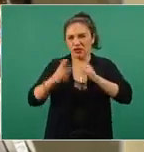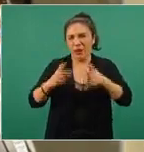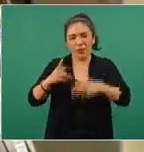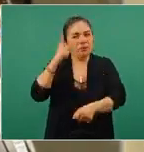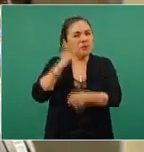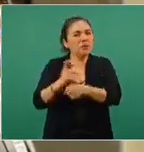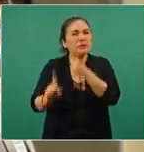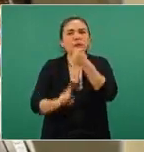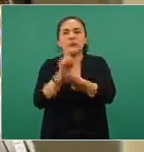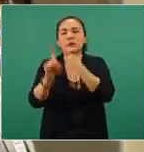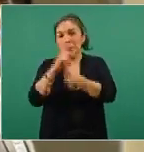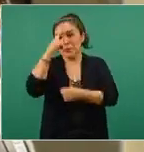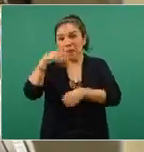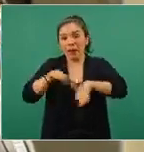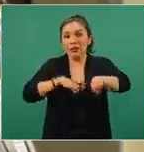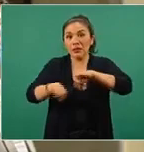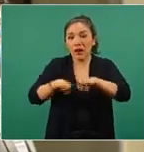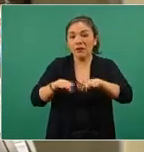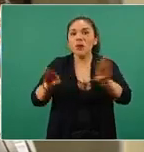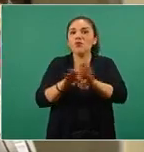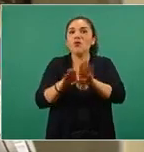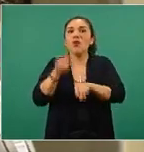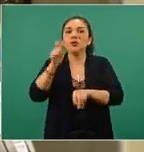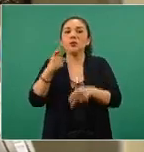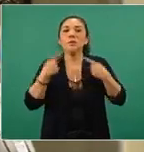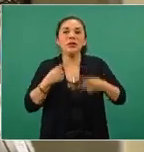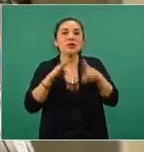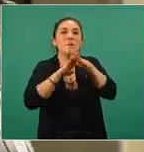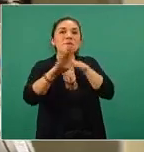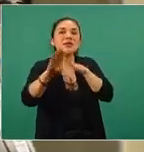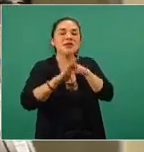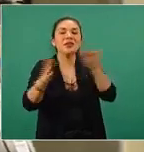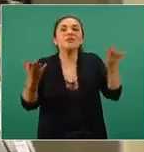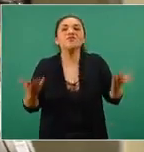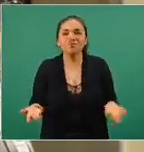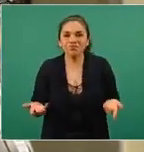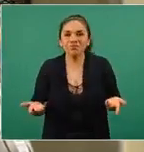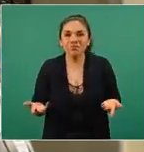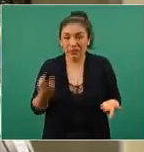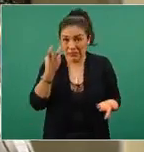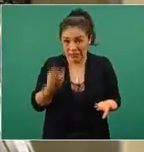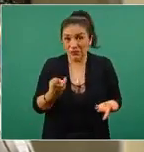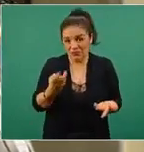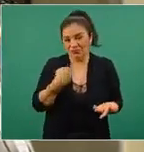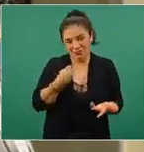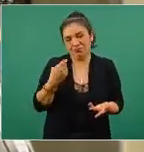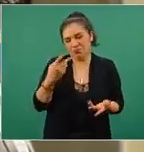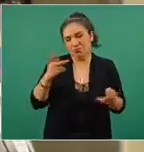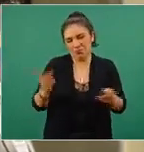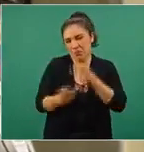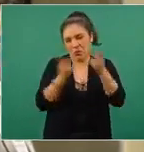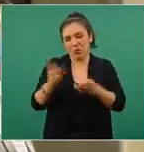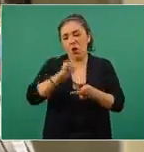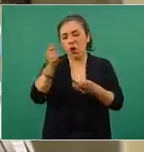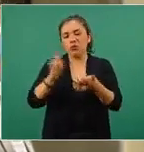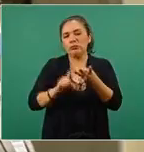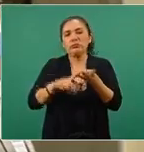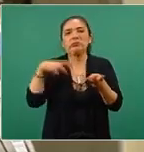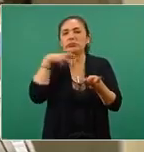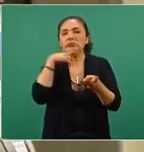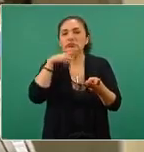reto más grande de trabajar con lo que es la cuestión de los migrantes? Eso sería a grandes rasgos. Bueno, y una tercera